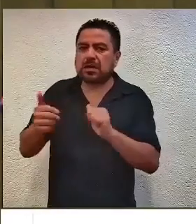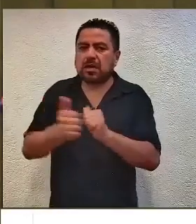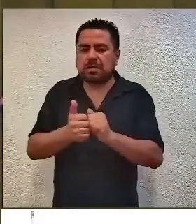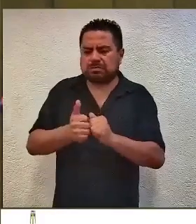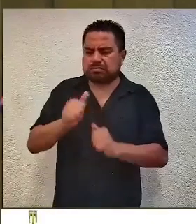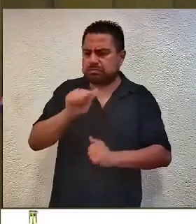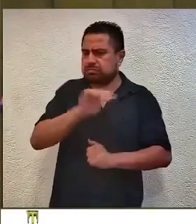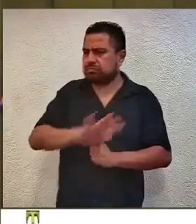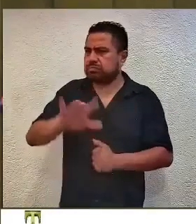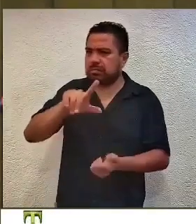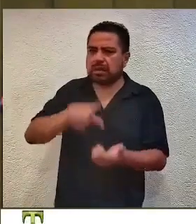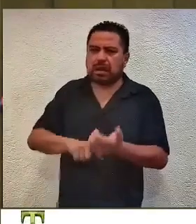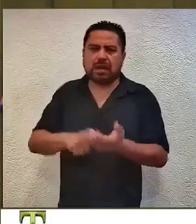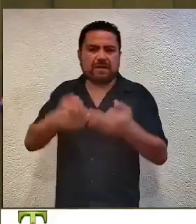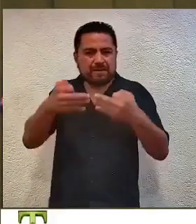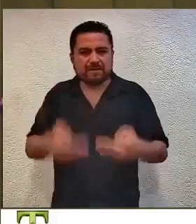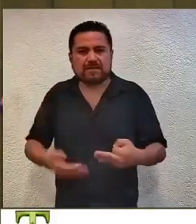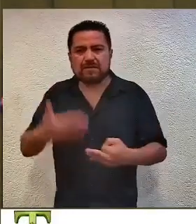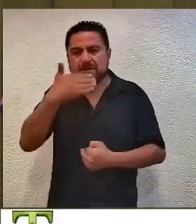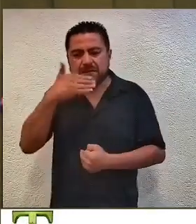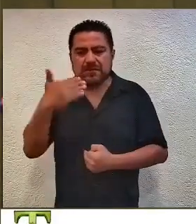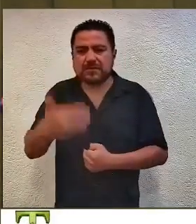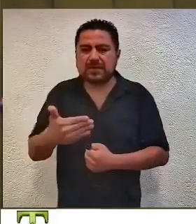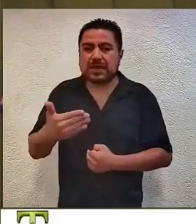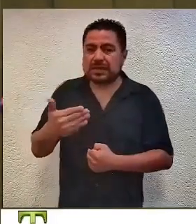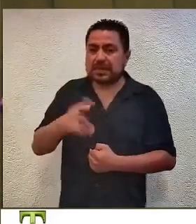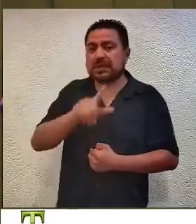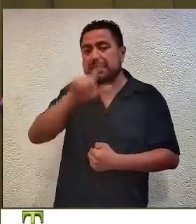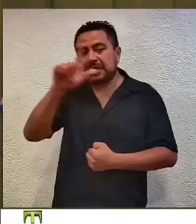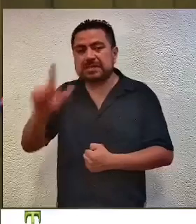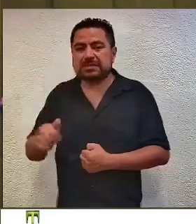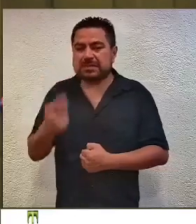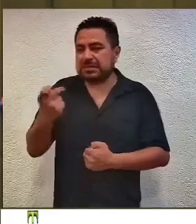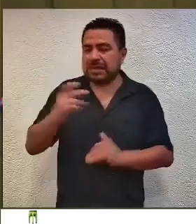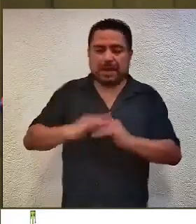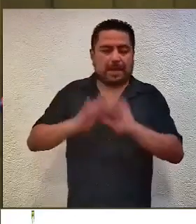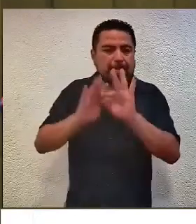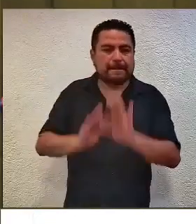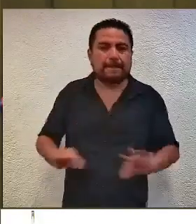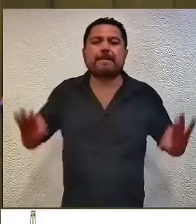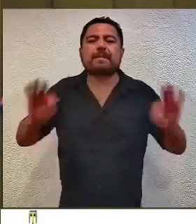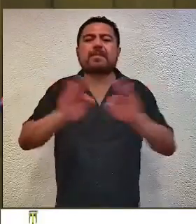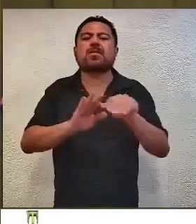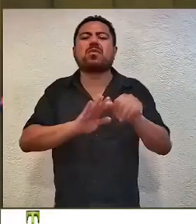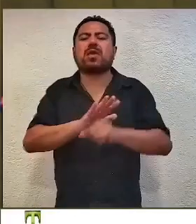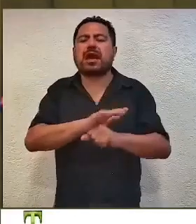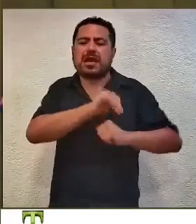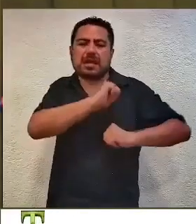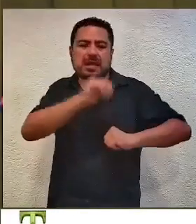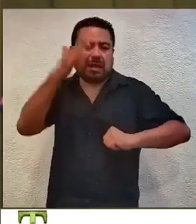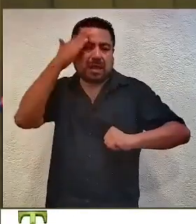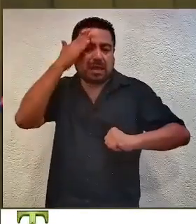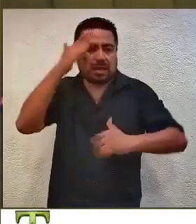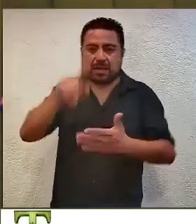impedimento del ejercicio efectivo, y aquí viene, y esta parte es importantísimo, de un cargo de elección